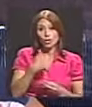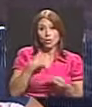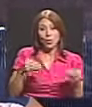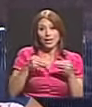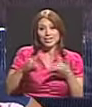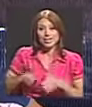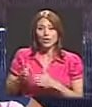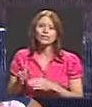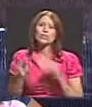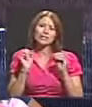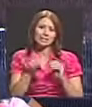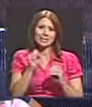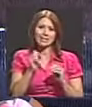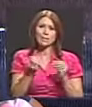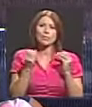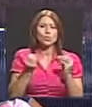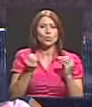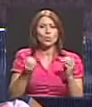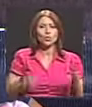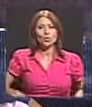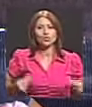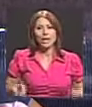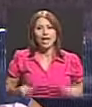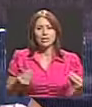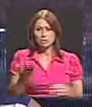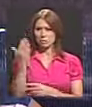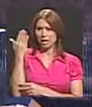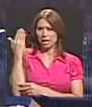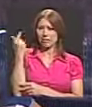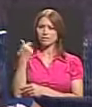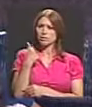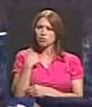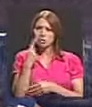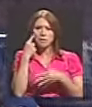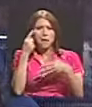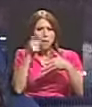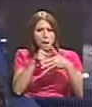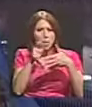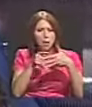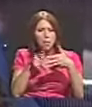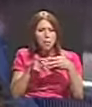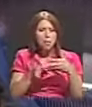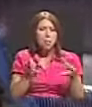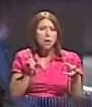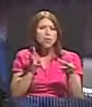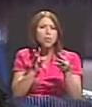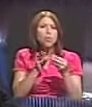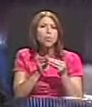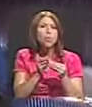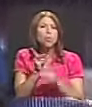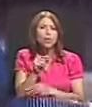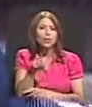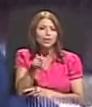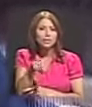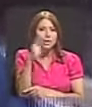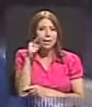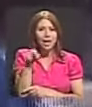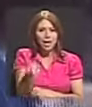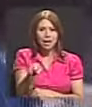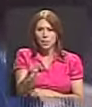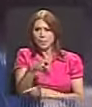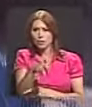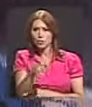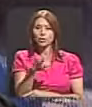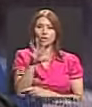hijos y es mucho los gastos yo el otro día estaba haciendo un presupuesto y de lo que se requiere para los gastos de él y más o menos